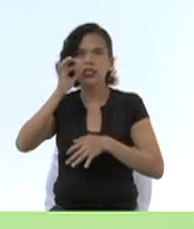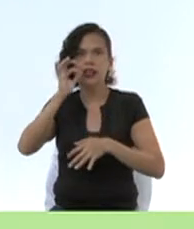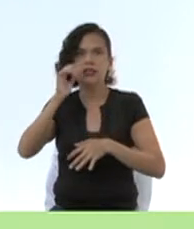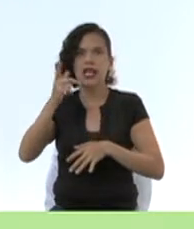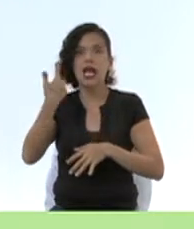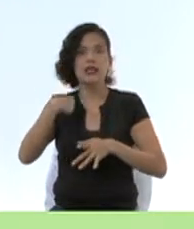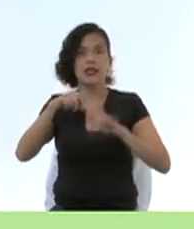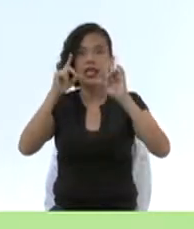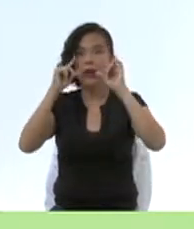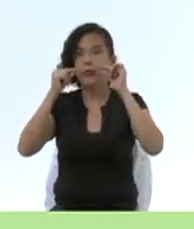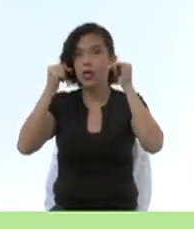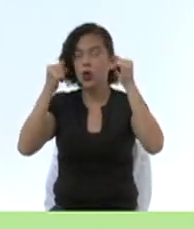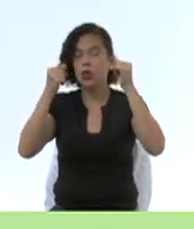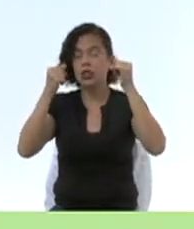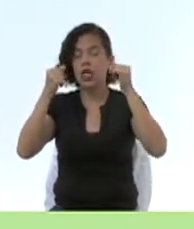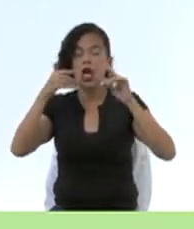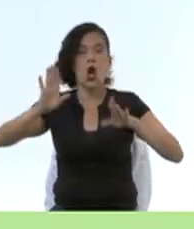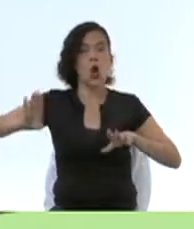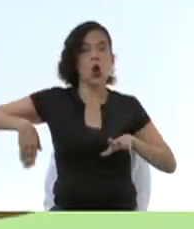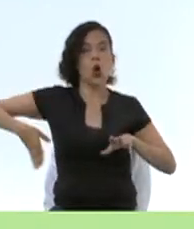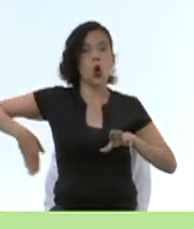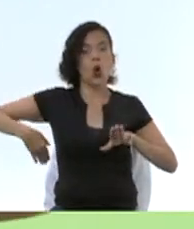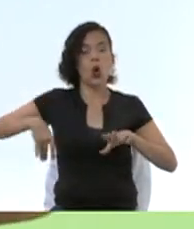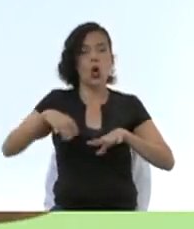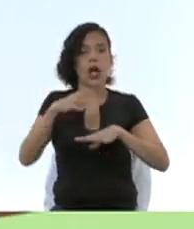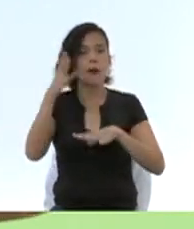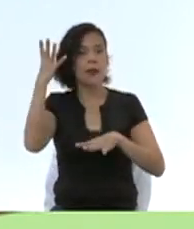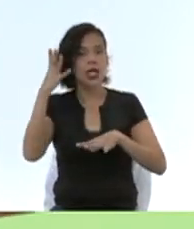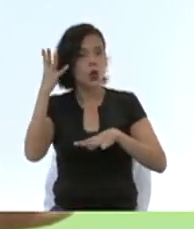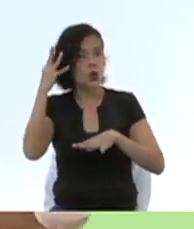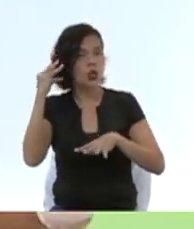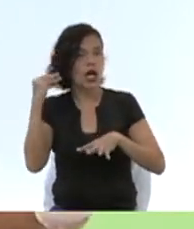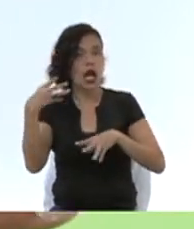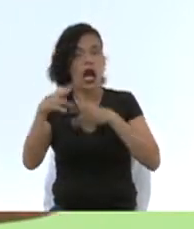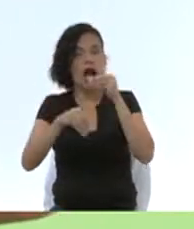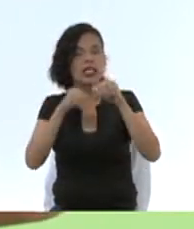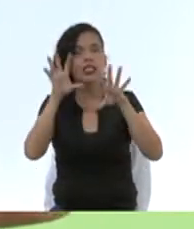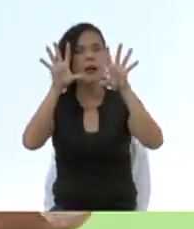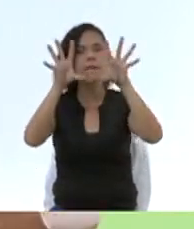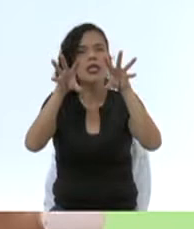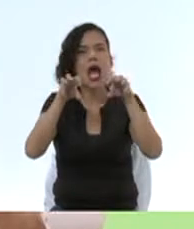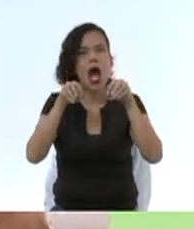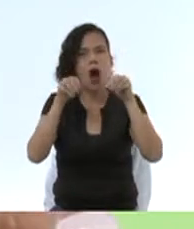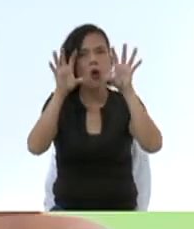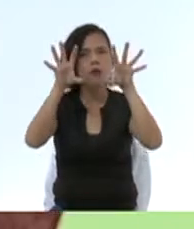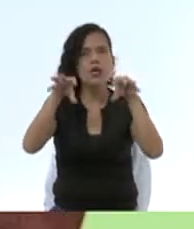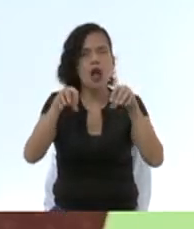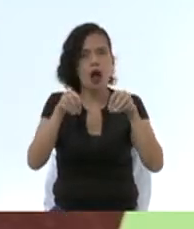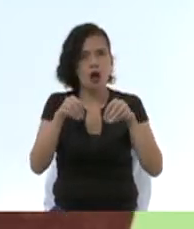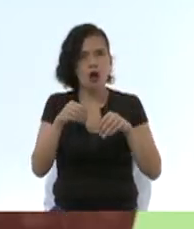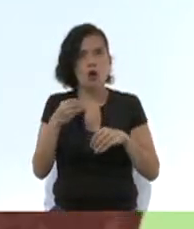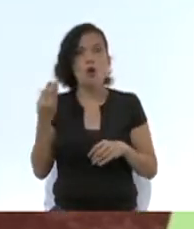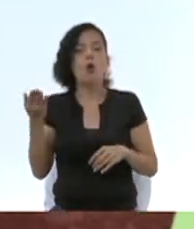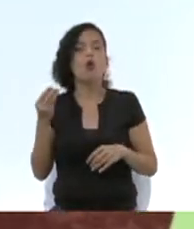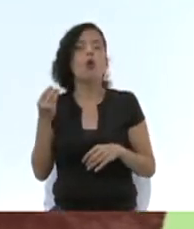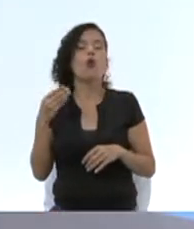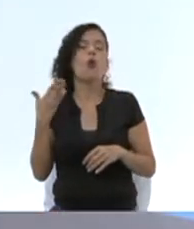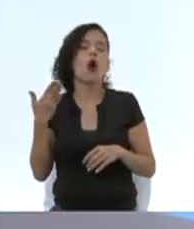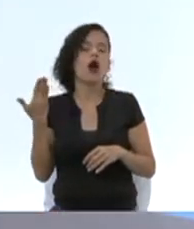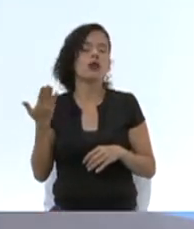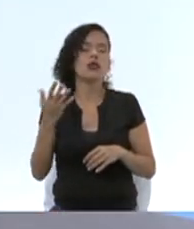Tiene bigotes, cola peluda, hace miau, miau. Cuando